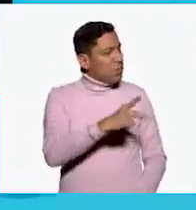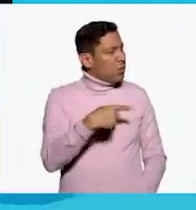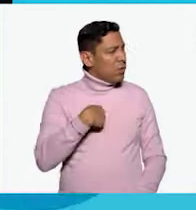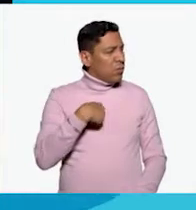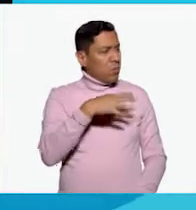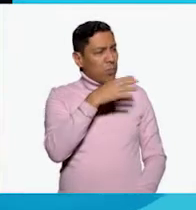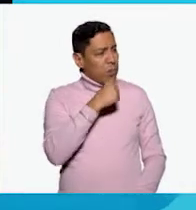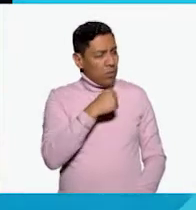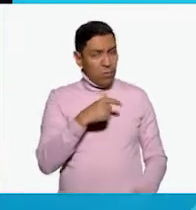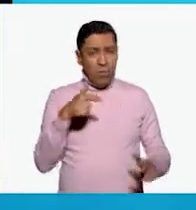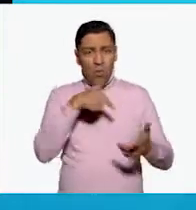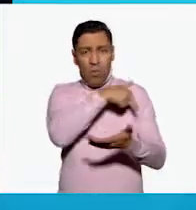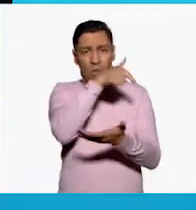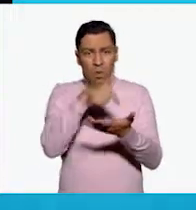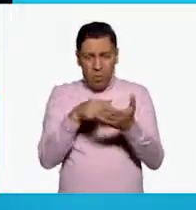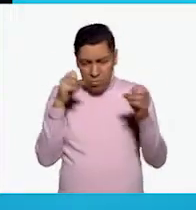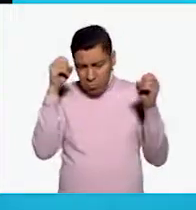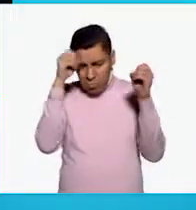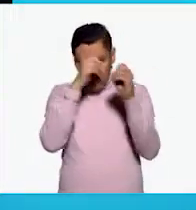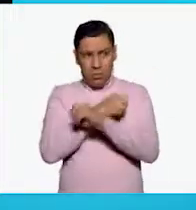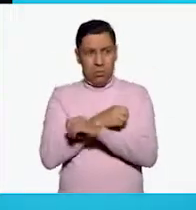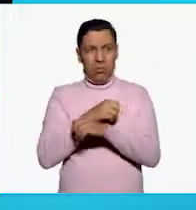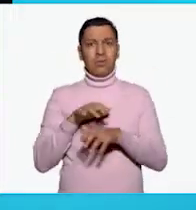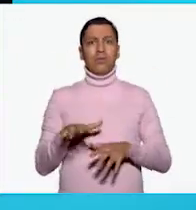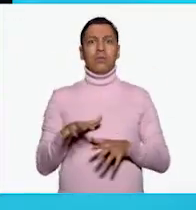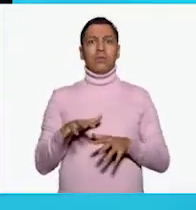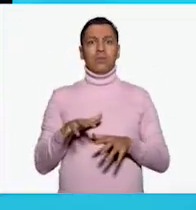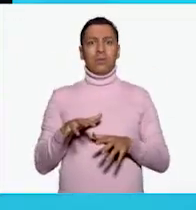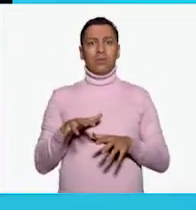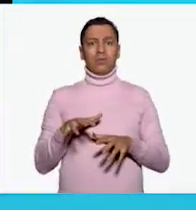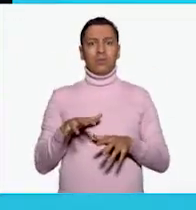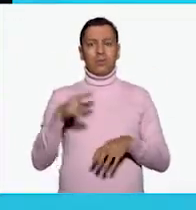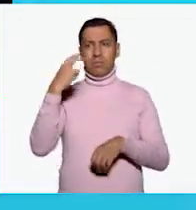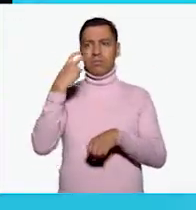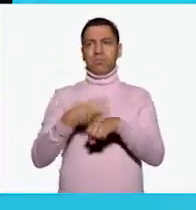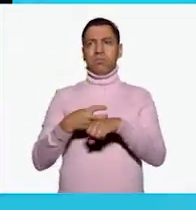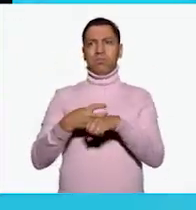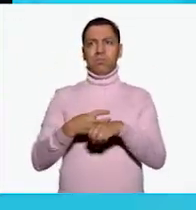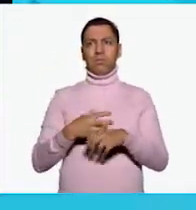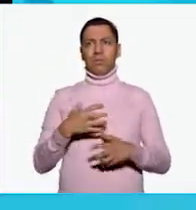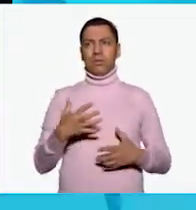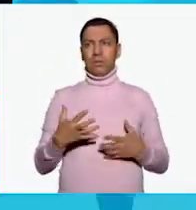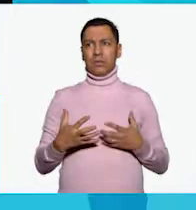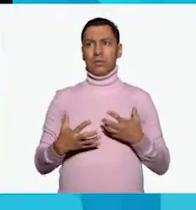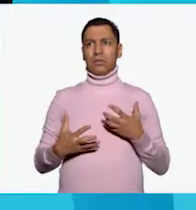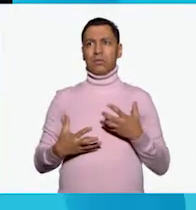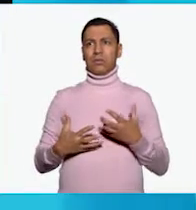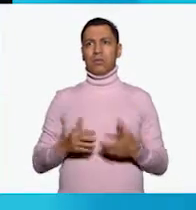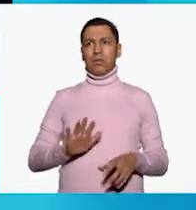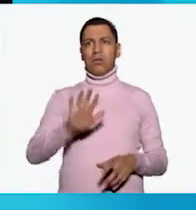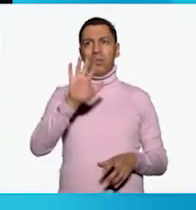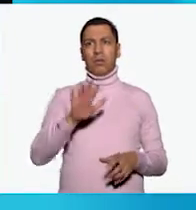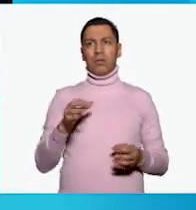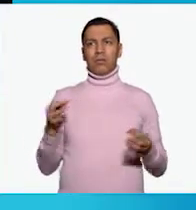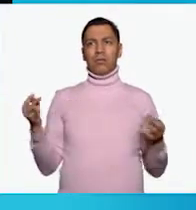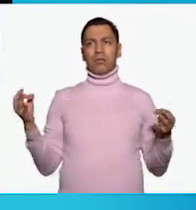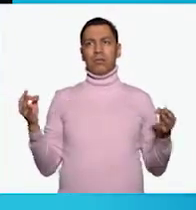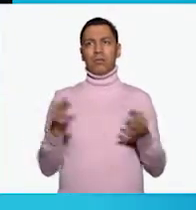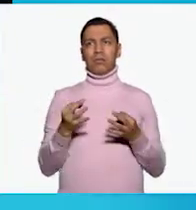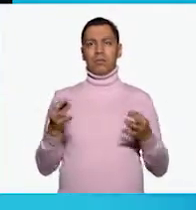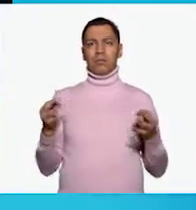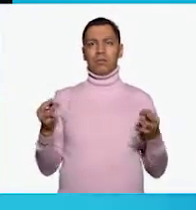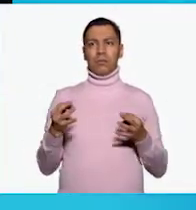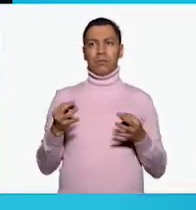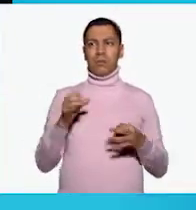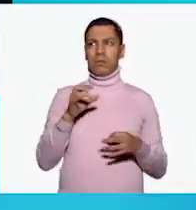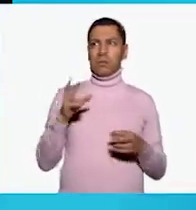lugares oscuros, me quedo así como una piedra. Me congelo. Todos los ruidos